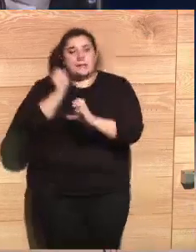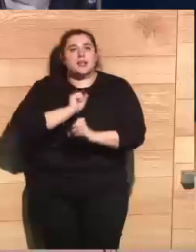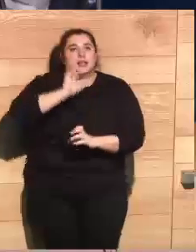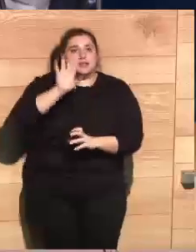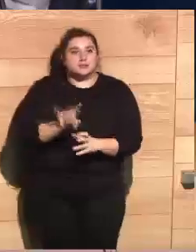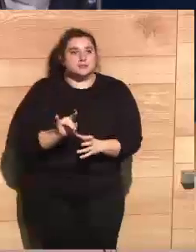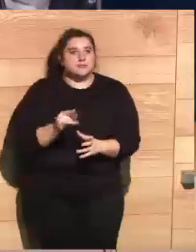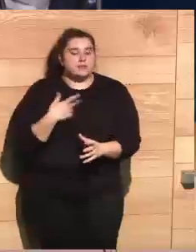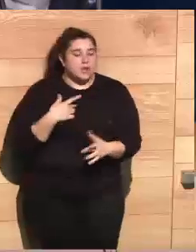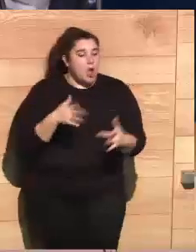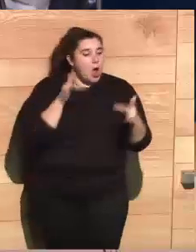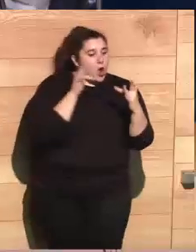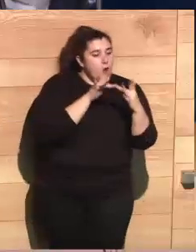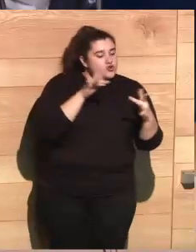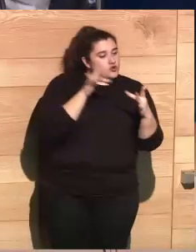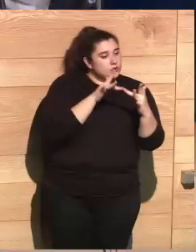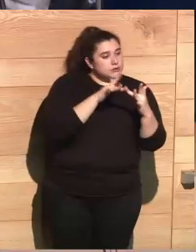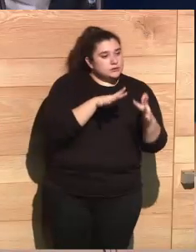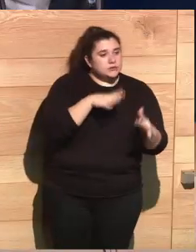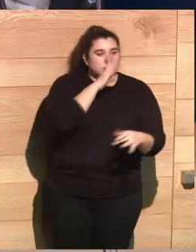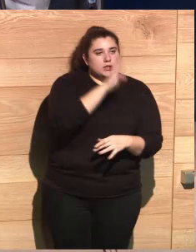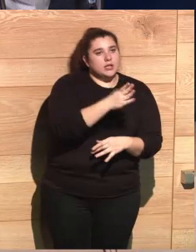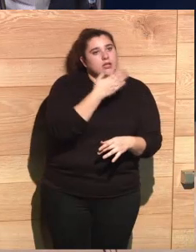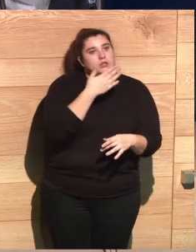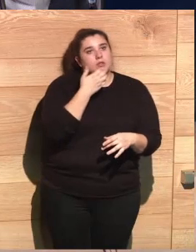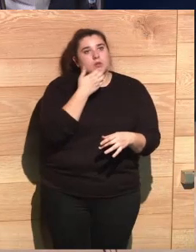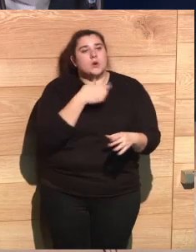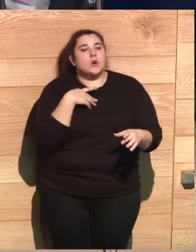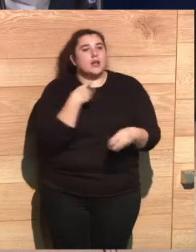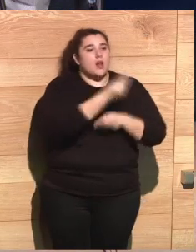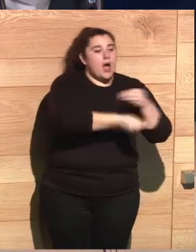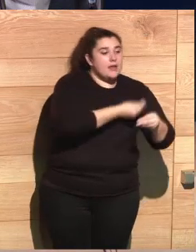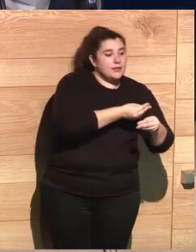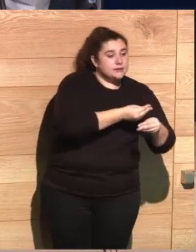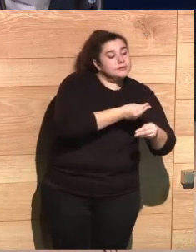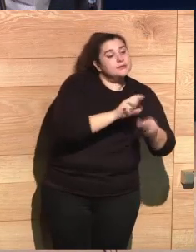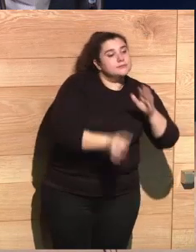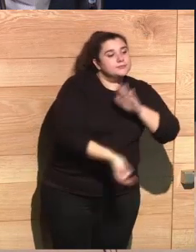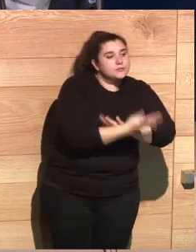conexión directa entre lo que tú haces y lo que pasa en el juego. Y con las tragaperras no.